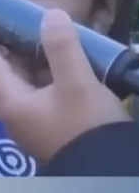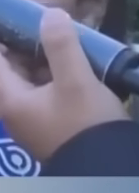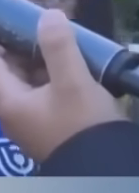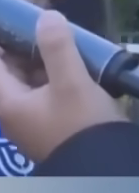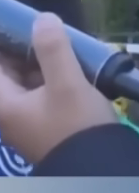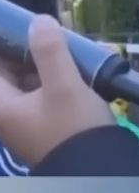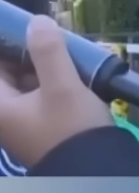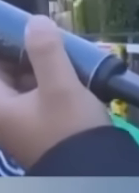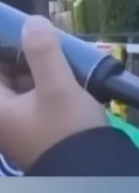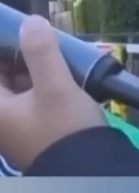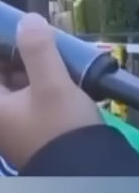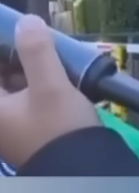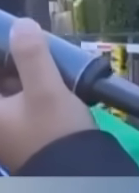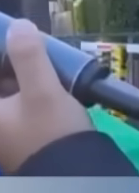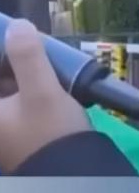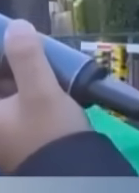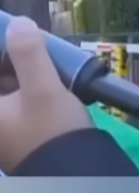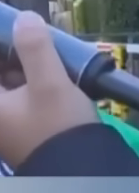ministra Vallejo es hostilidad.